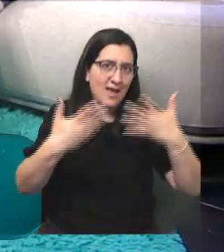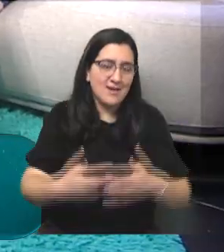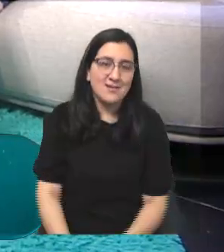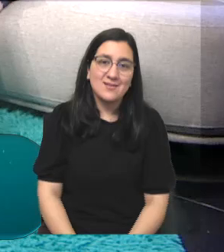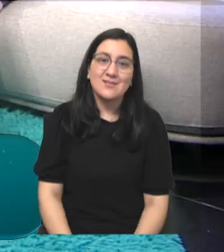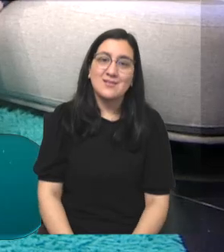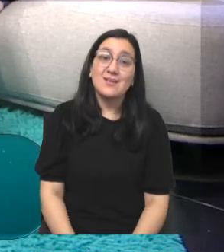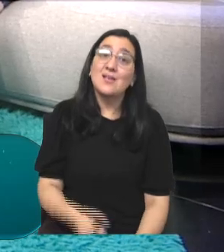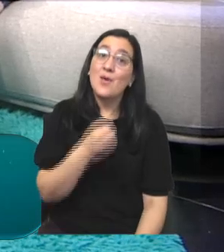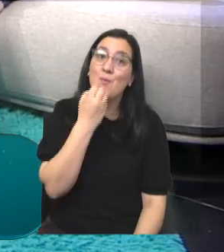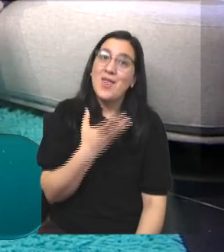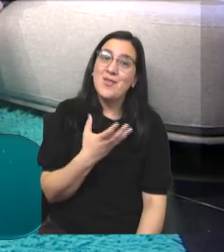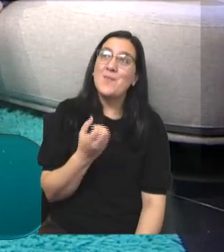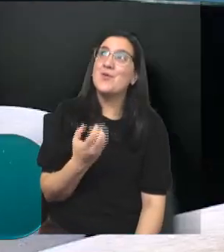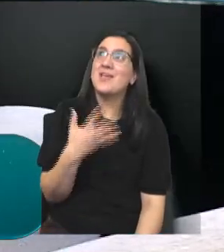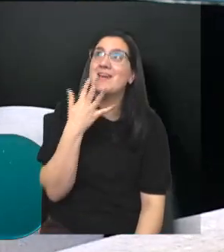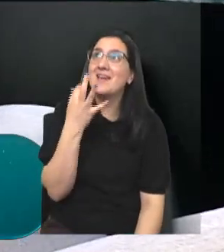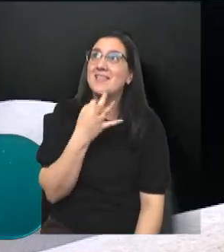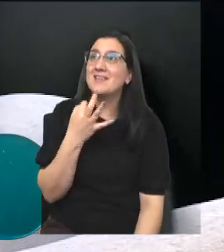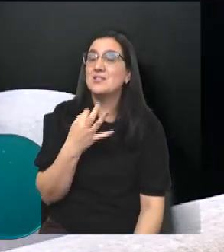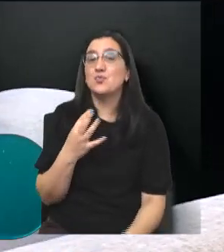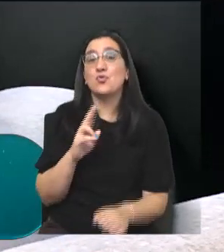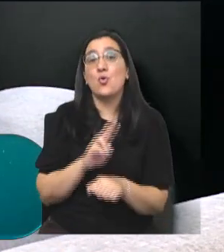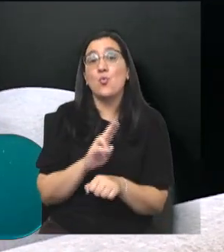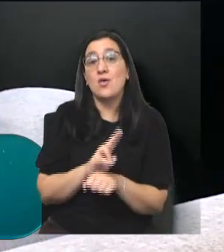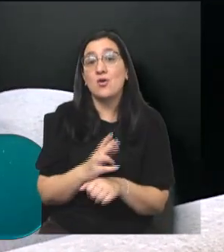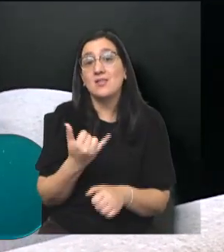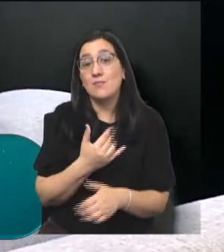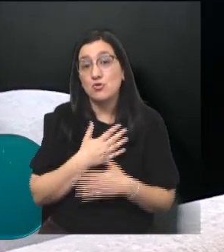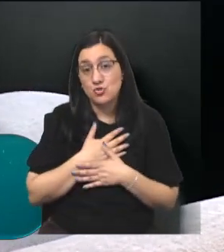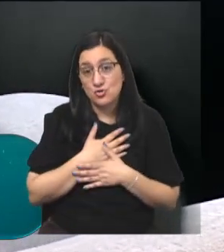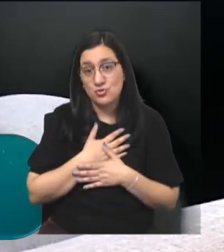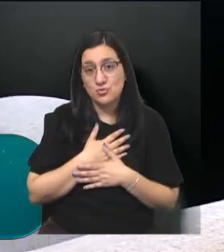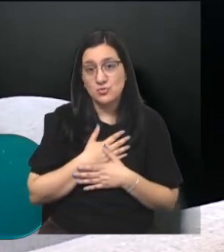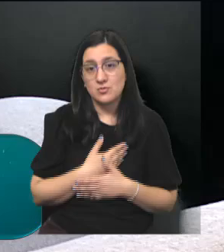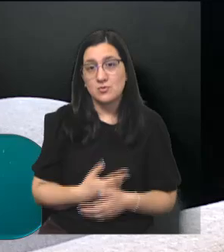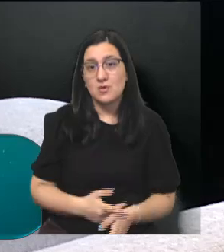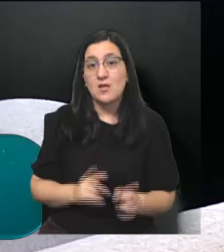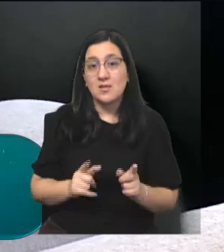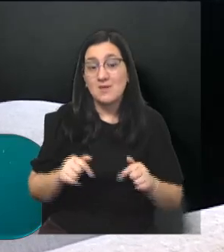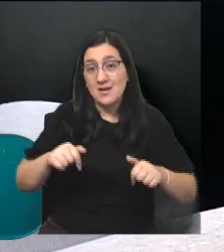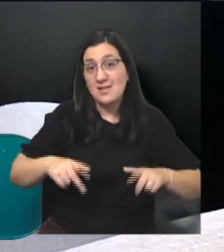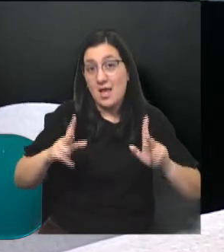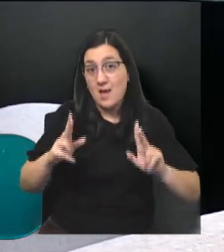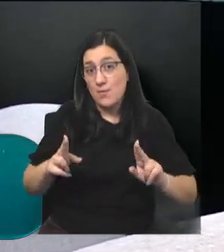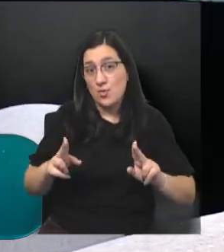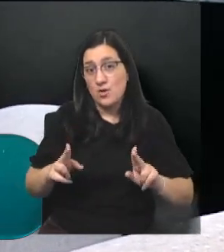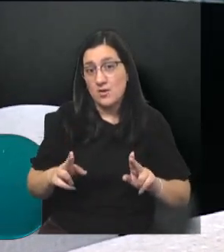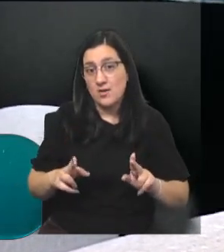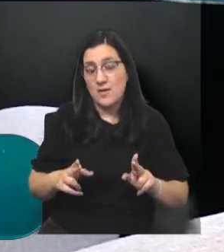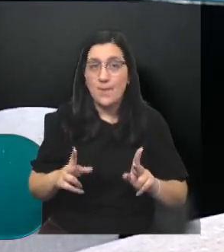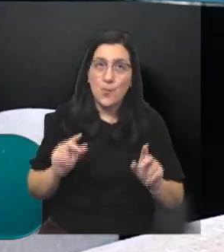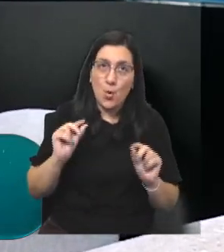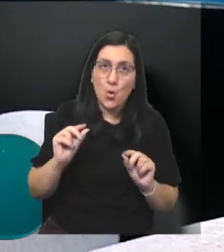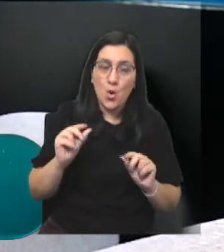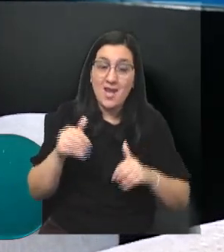bueno que veas eso, porque en realidad ese es uno de los cuidados que tenemos nosotros. Sobre todo en estos tiempos medio